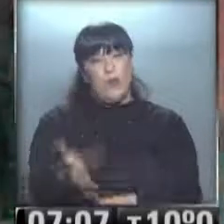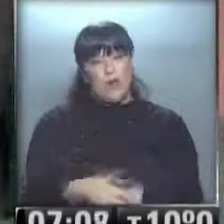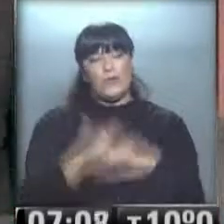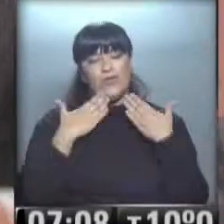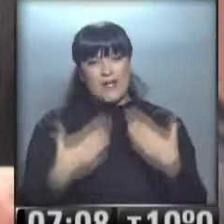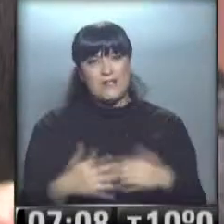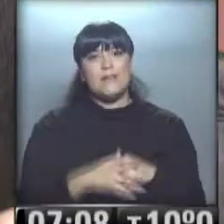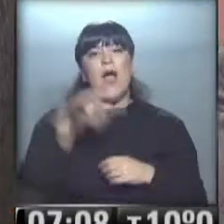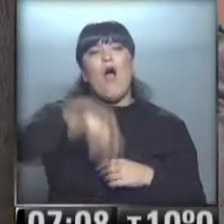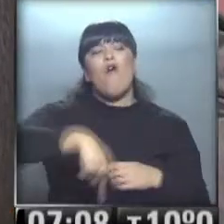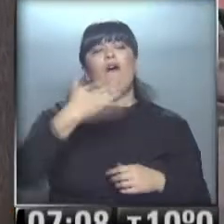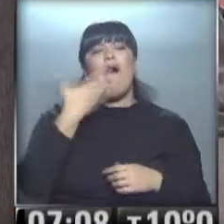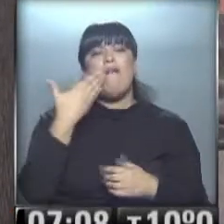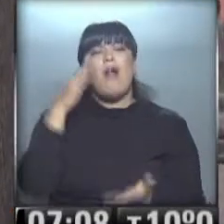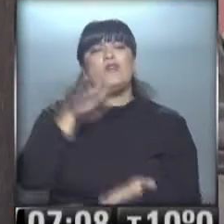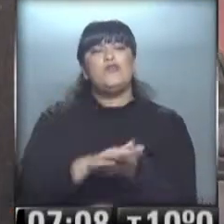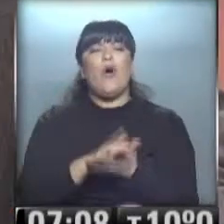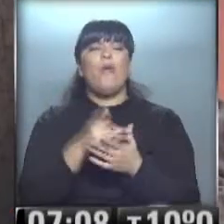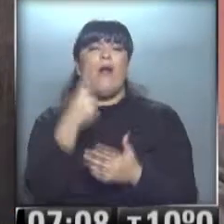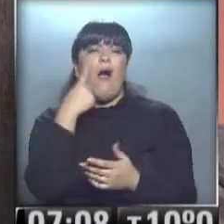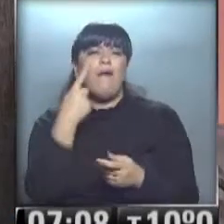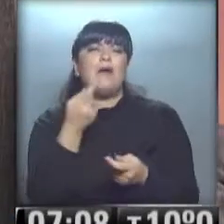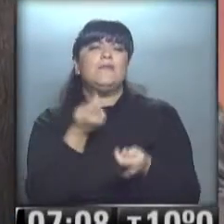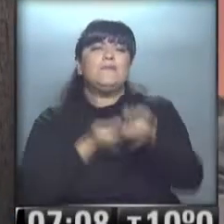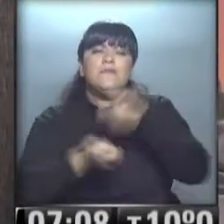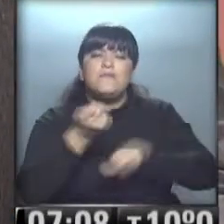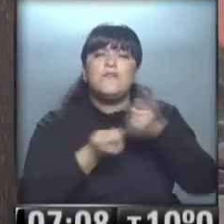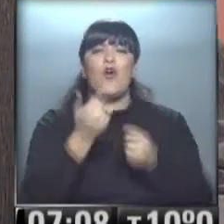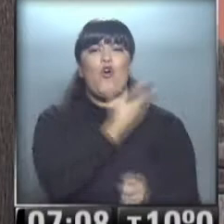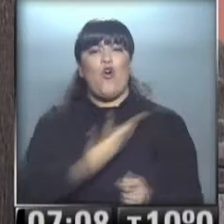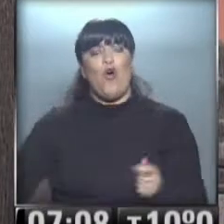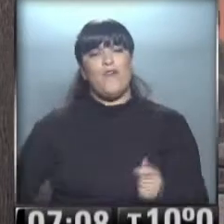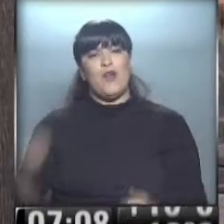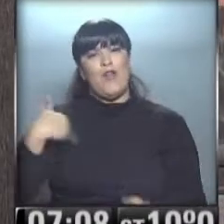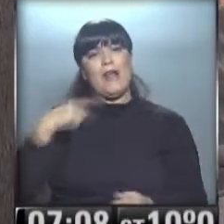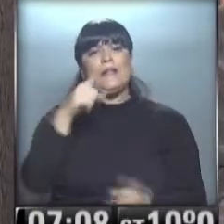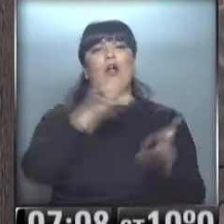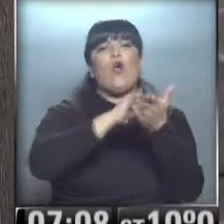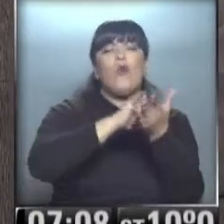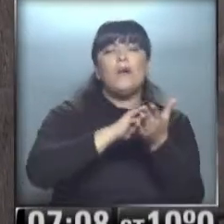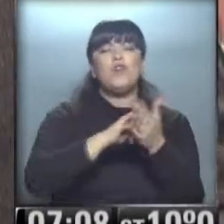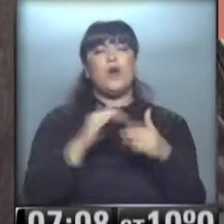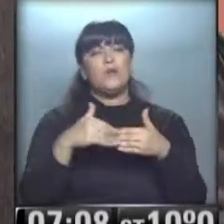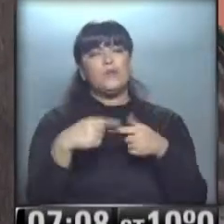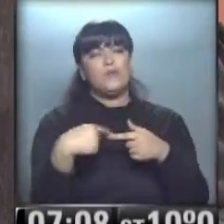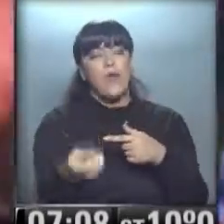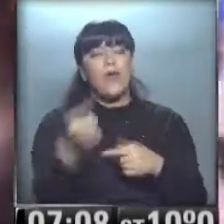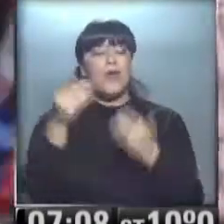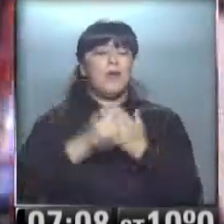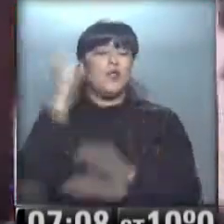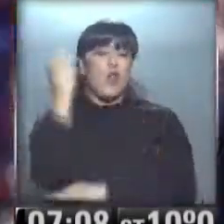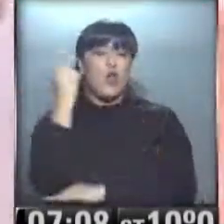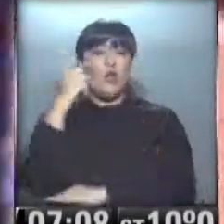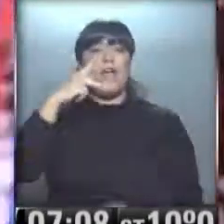Vamos a hablar ahora de las tratativas que lleva adelante el gobierno argentino en Nueva York. Estará viajando nuevamente el ministro de Economía,